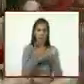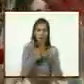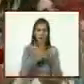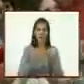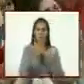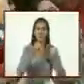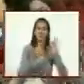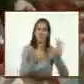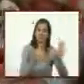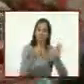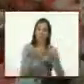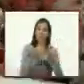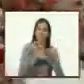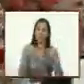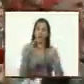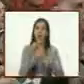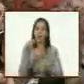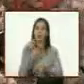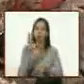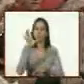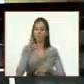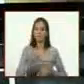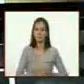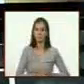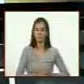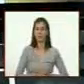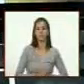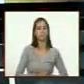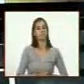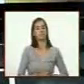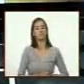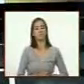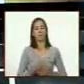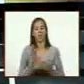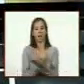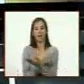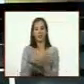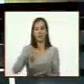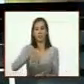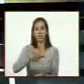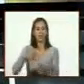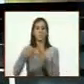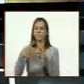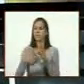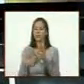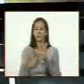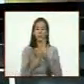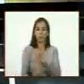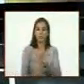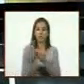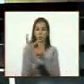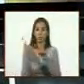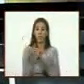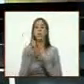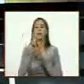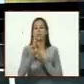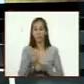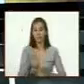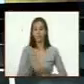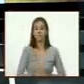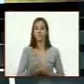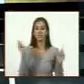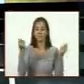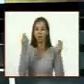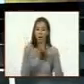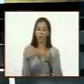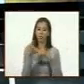ahora más de 6.000 niños y jóvenes del país. Con cantos, bailes y diversas manifestaciones culturales, también celebraron en